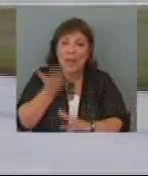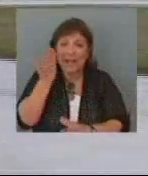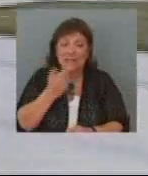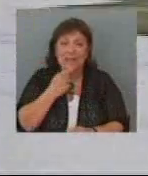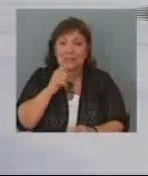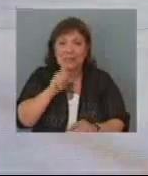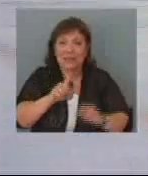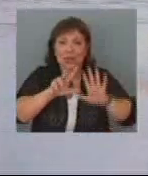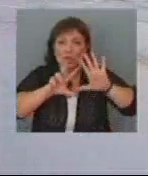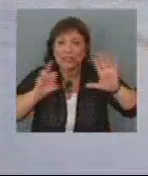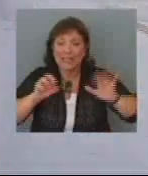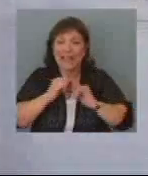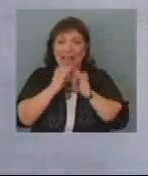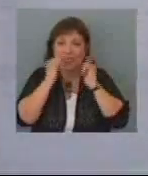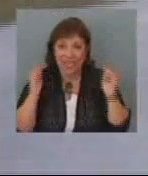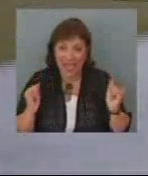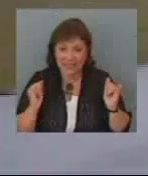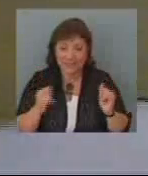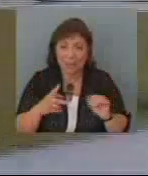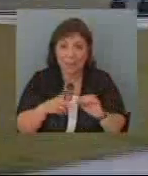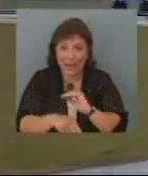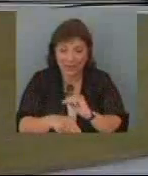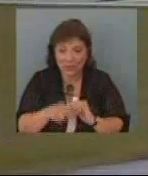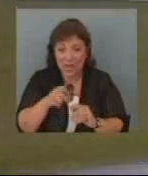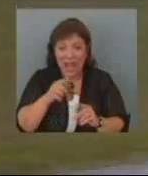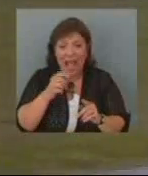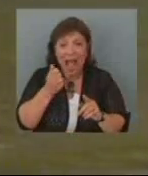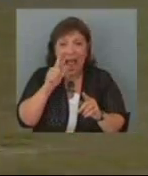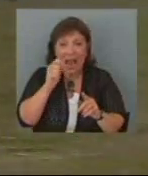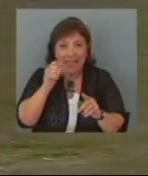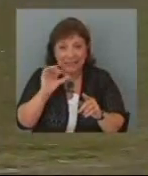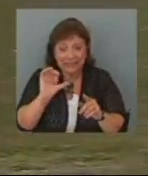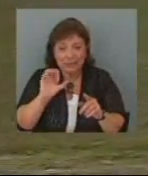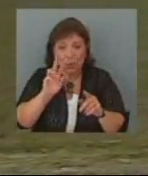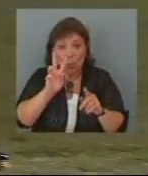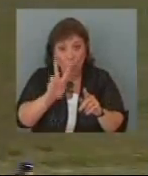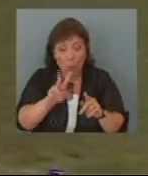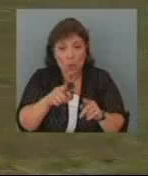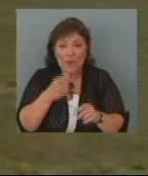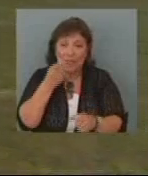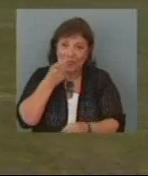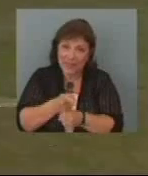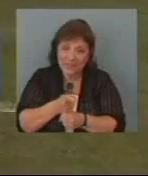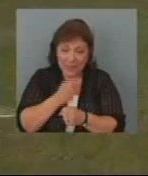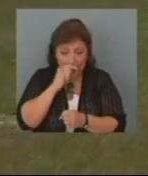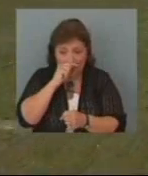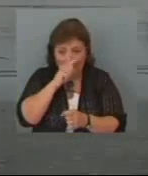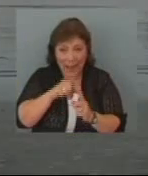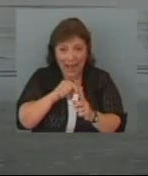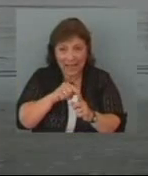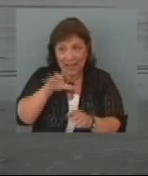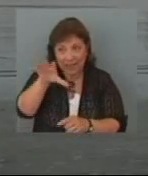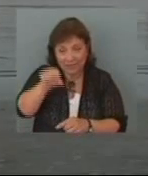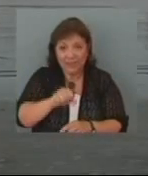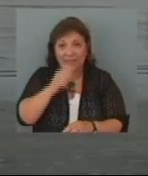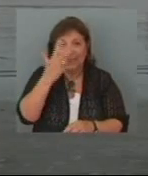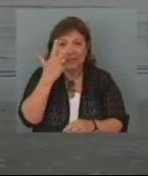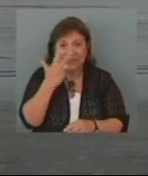de 180 días aproximadamente. Alas U comunicó hoy que había decidido arrendar 3 aviones